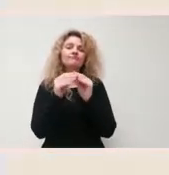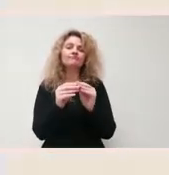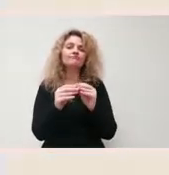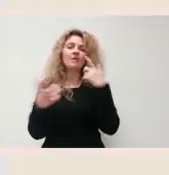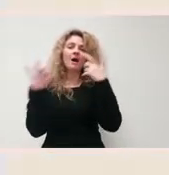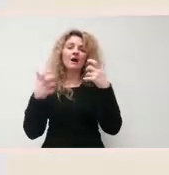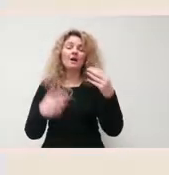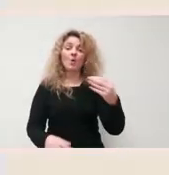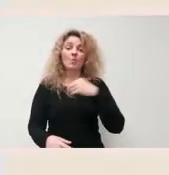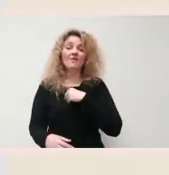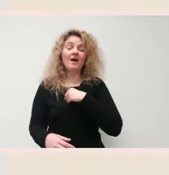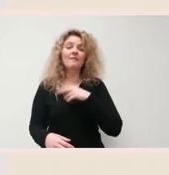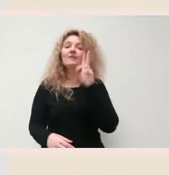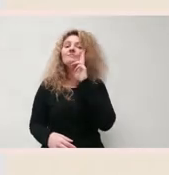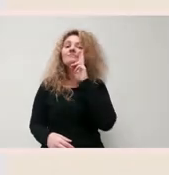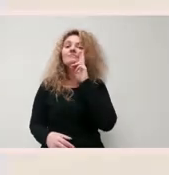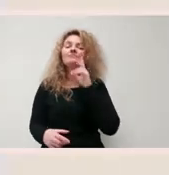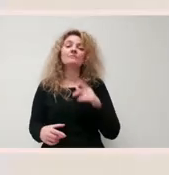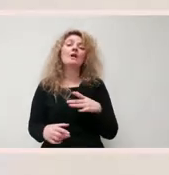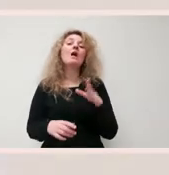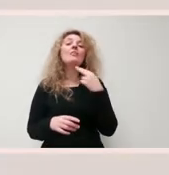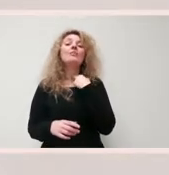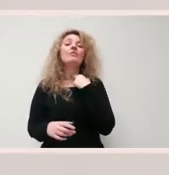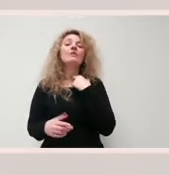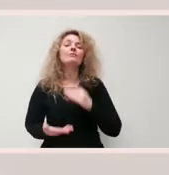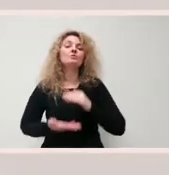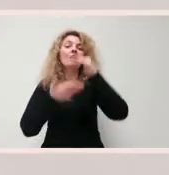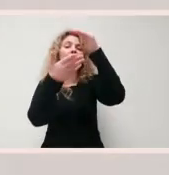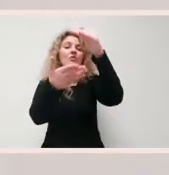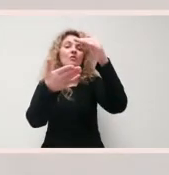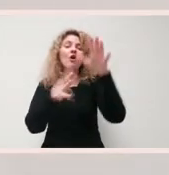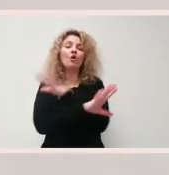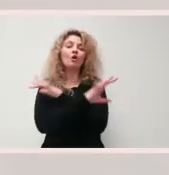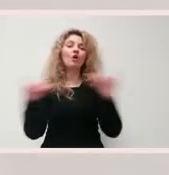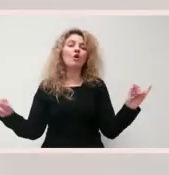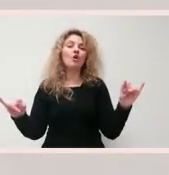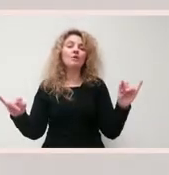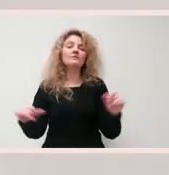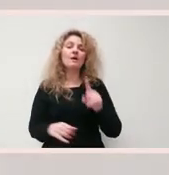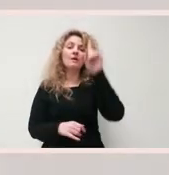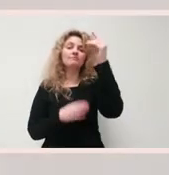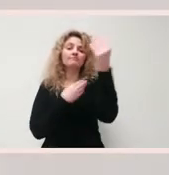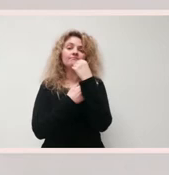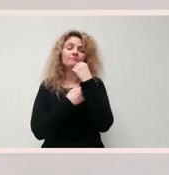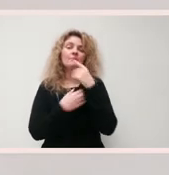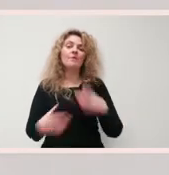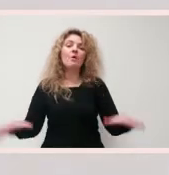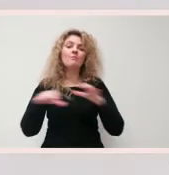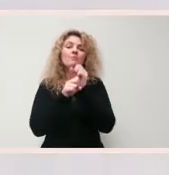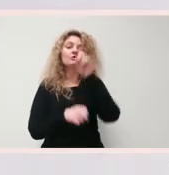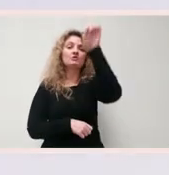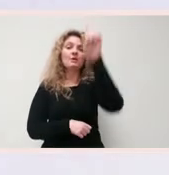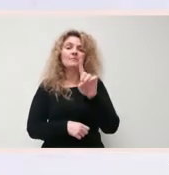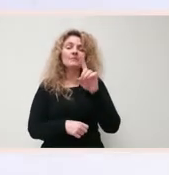unha mágoa que neste momento non podamos gozar da obra que lle entrega a Deputación de Pontevedra en compensación pola primeira